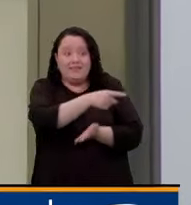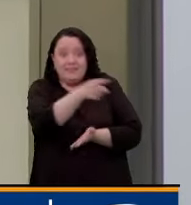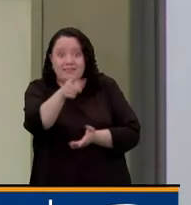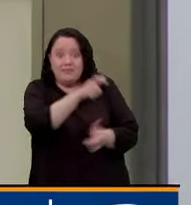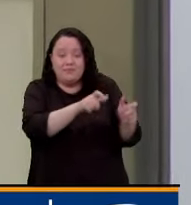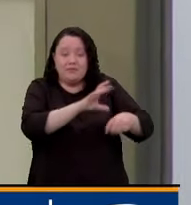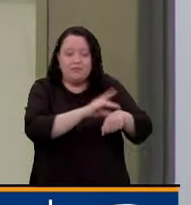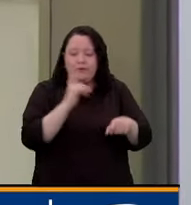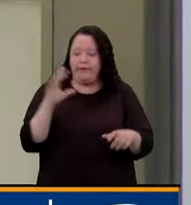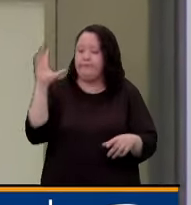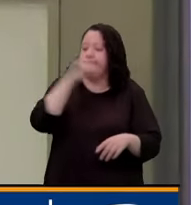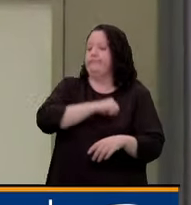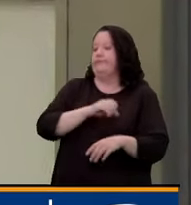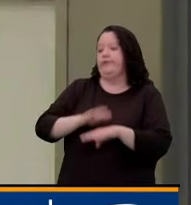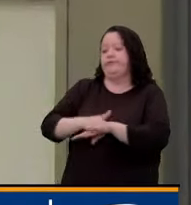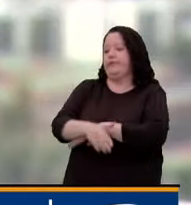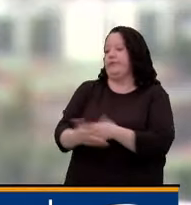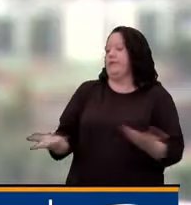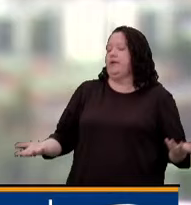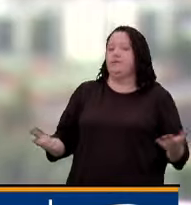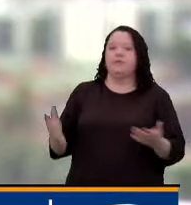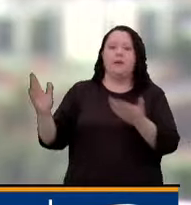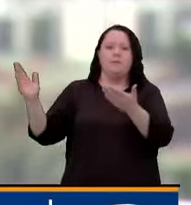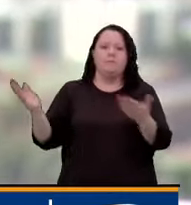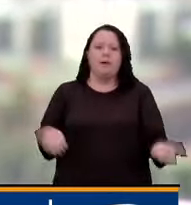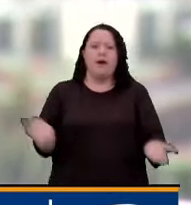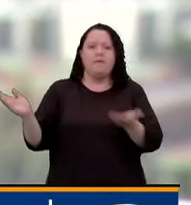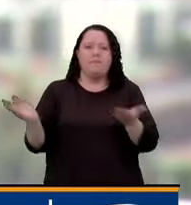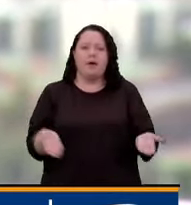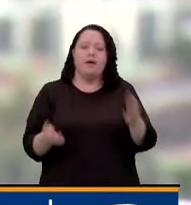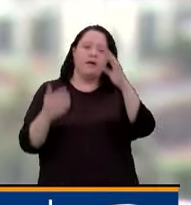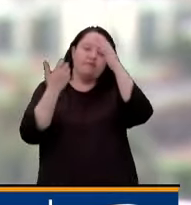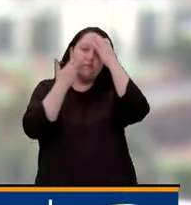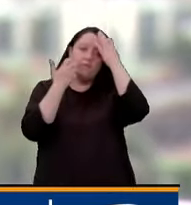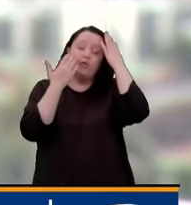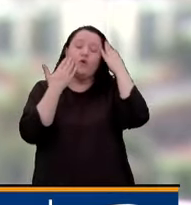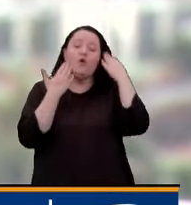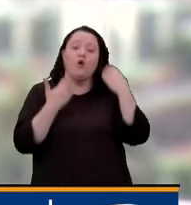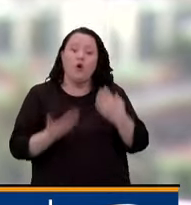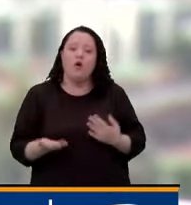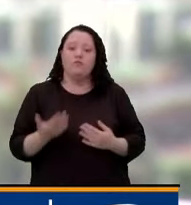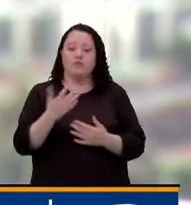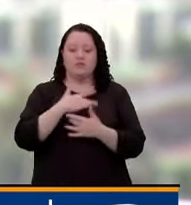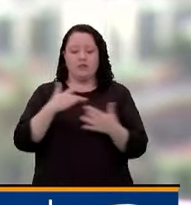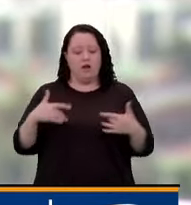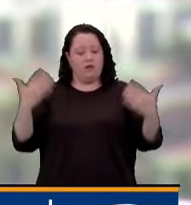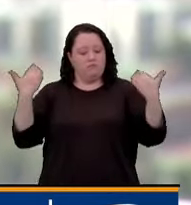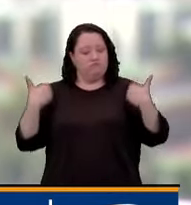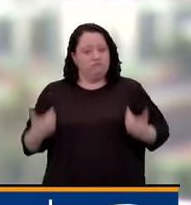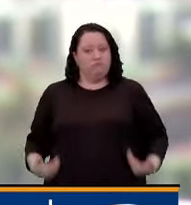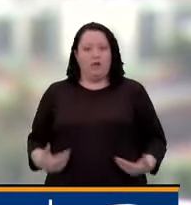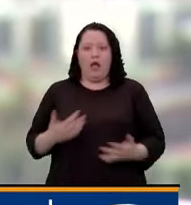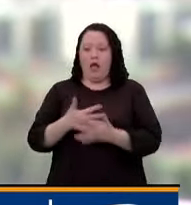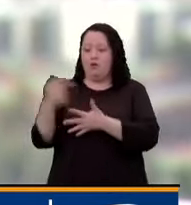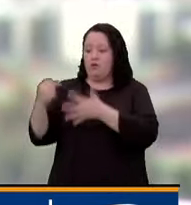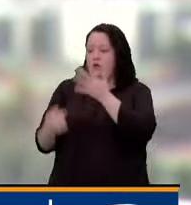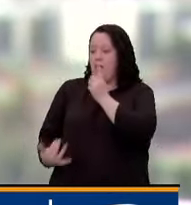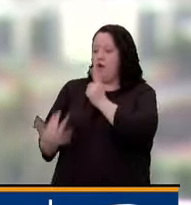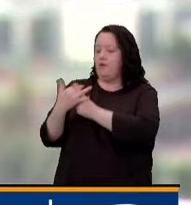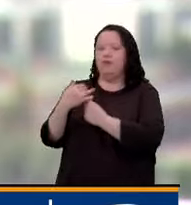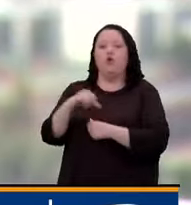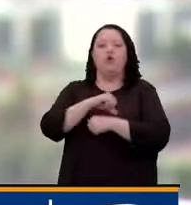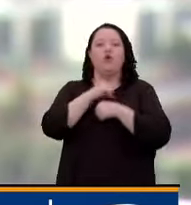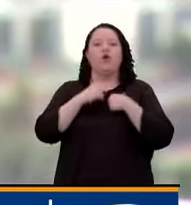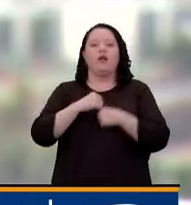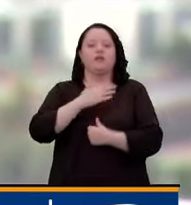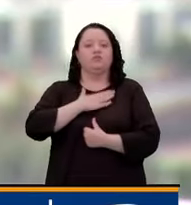las consecuencias. Nos están llegando pacientes jóvenes, sanos, sin factores de riesgo, con corazones que cuando